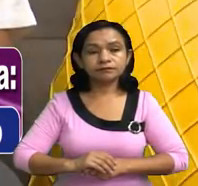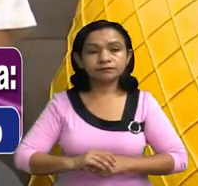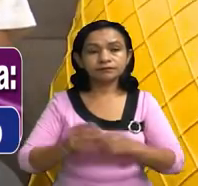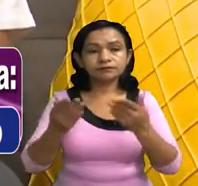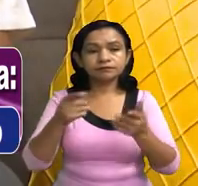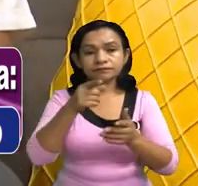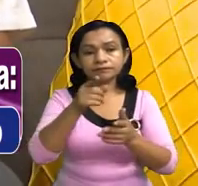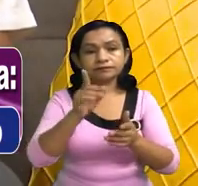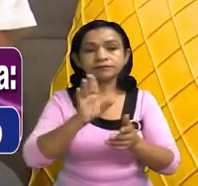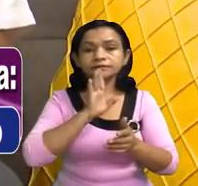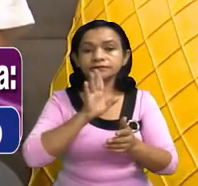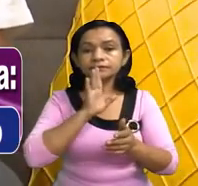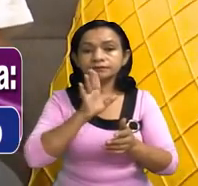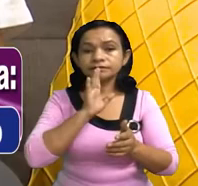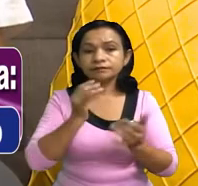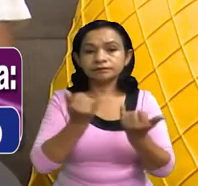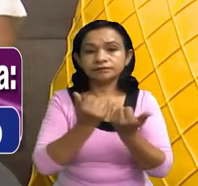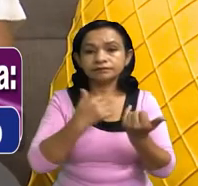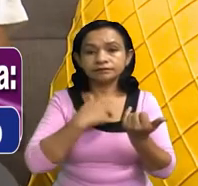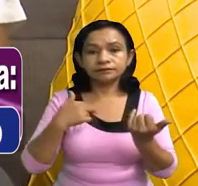Bueno, y ahí está precisamente,